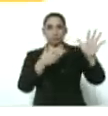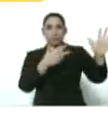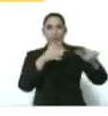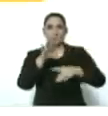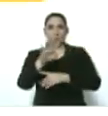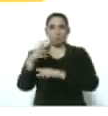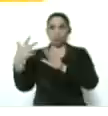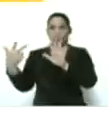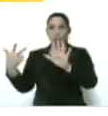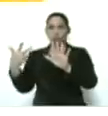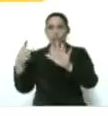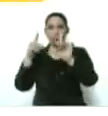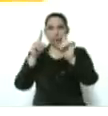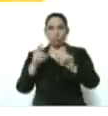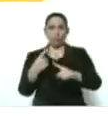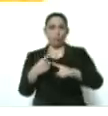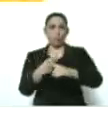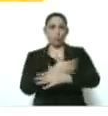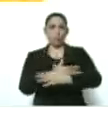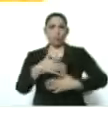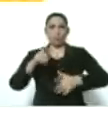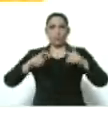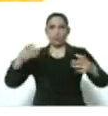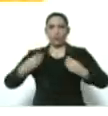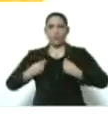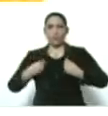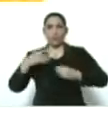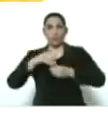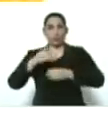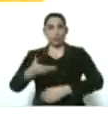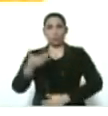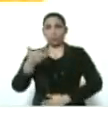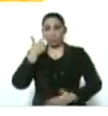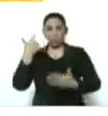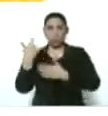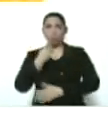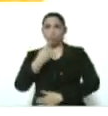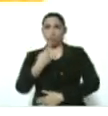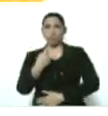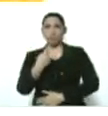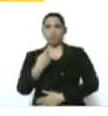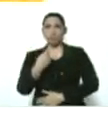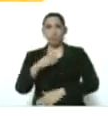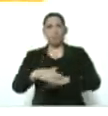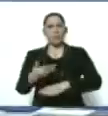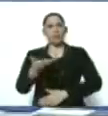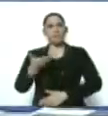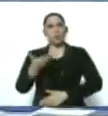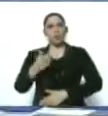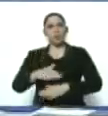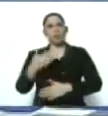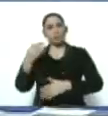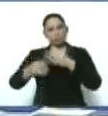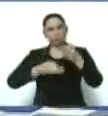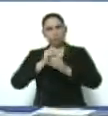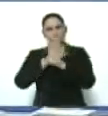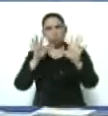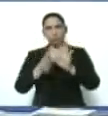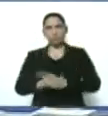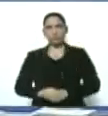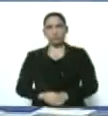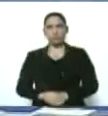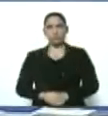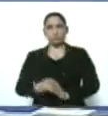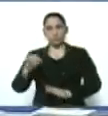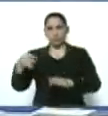17.858 pruebas por millón de habitantes. Este es un dato importante, Jorge Rodríguez, dices tú. ¿Por qué es importante? Vamos a explicarlo.